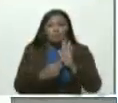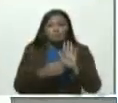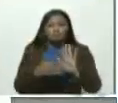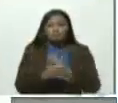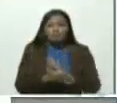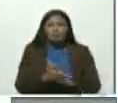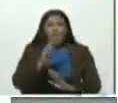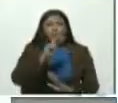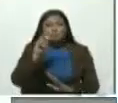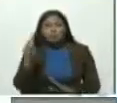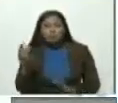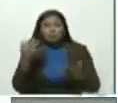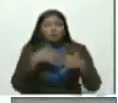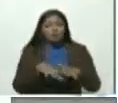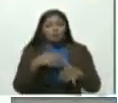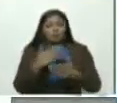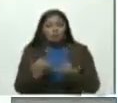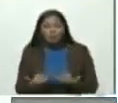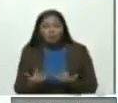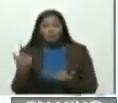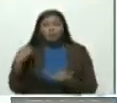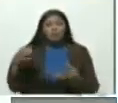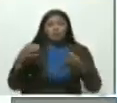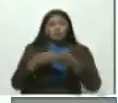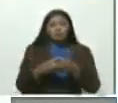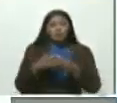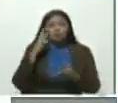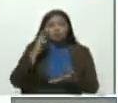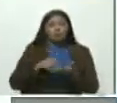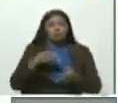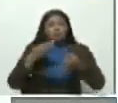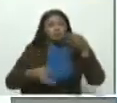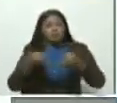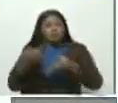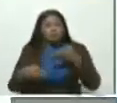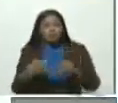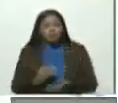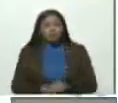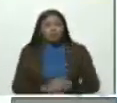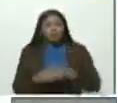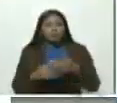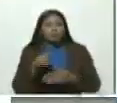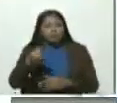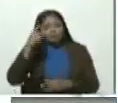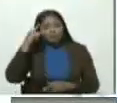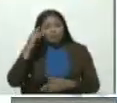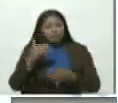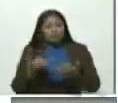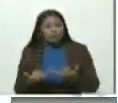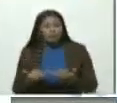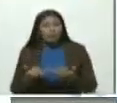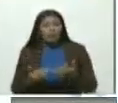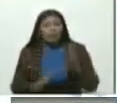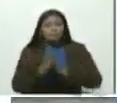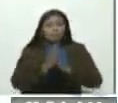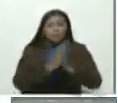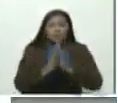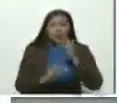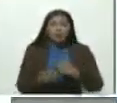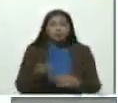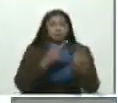los 21 integrantes que requiere el Comité de Postulaciones Judiciales, y es a partir de ese momento que emprenderán la tarea